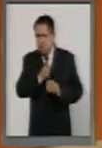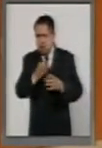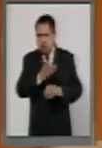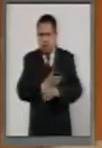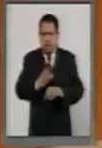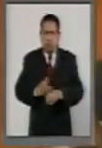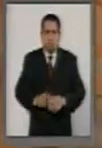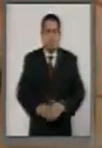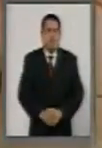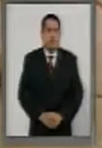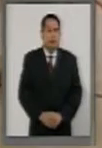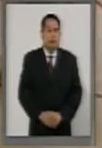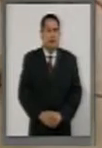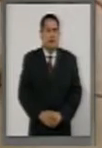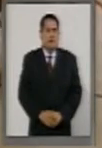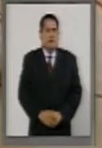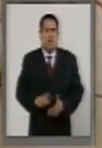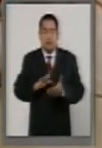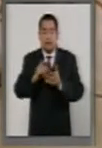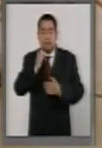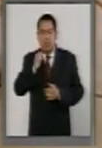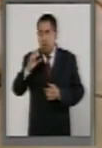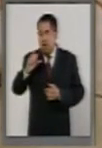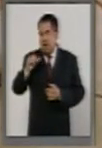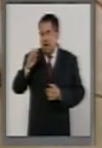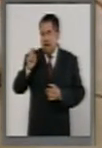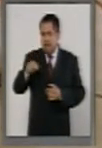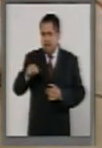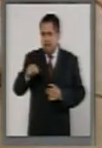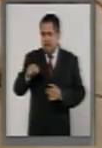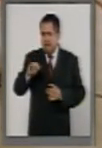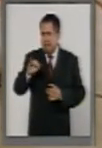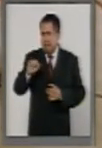compañeros. Gracias, senadora Carmen Izaguirre. Ahora tiene...